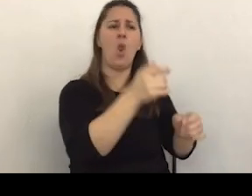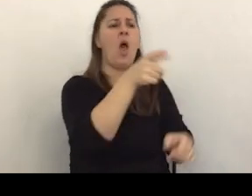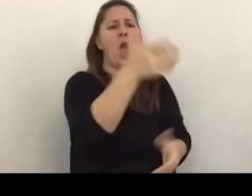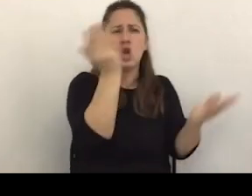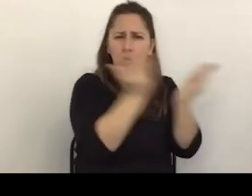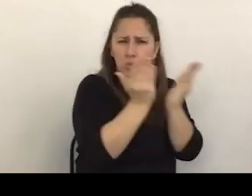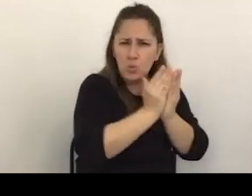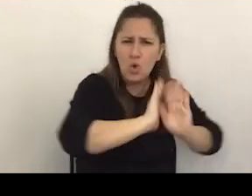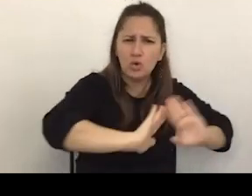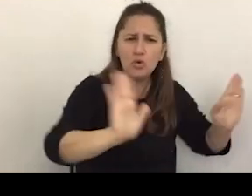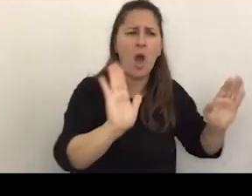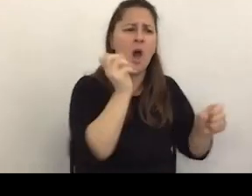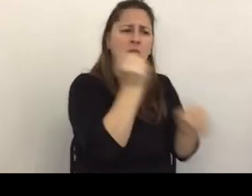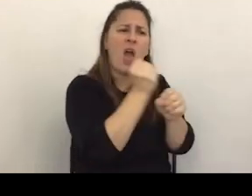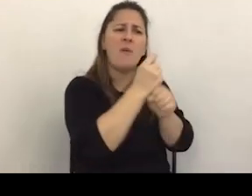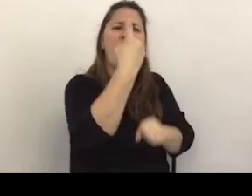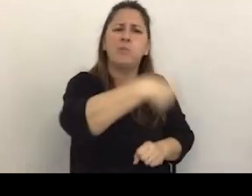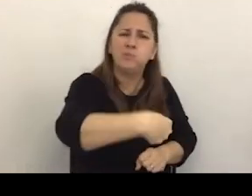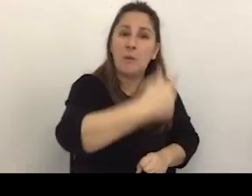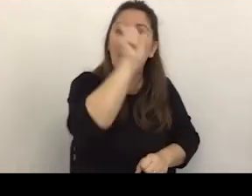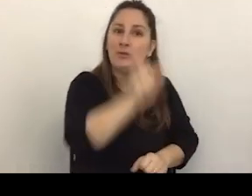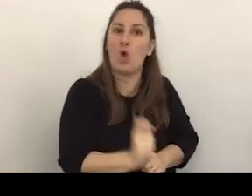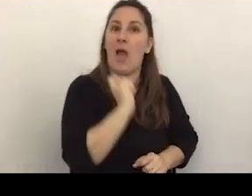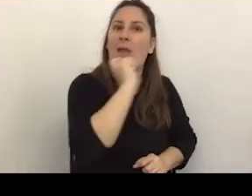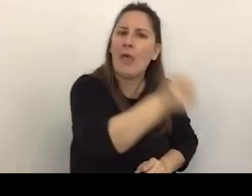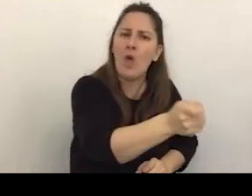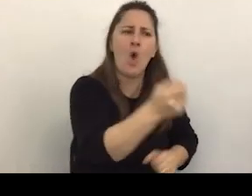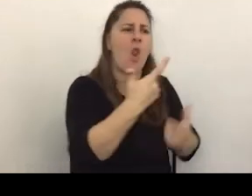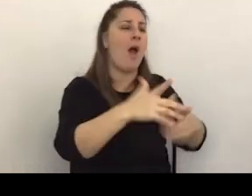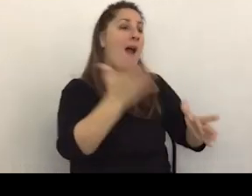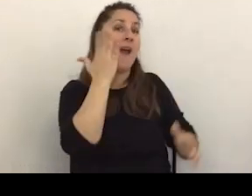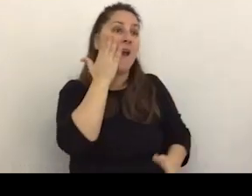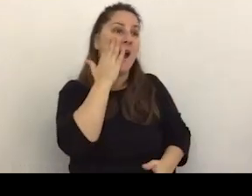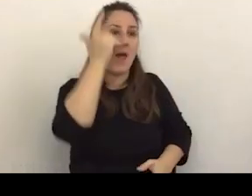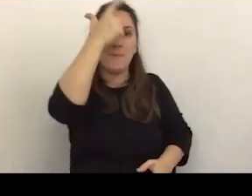académica, laboral, las fotos del